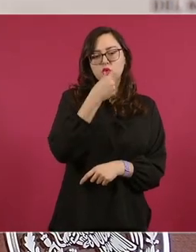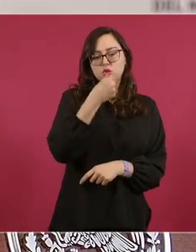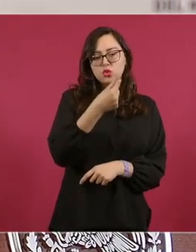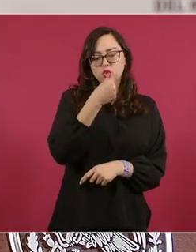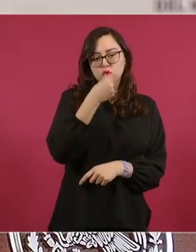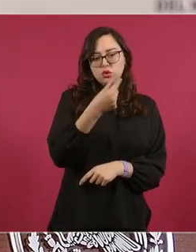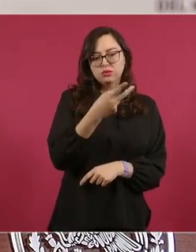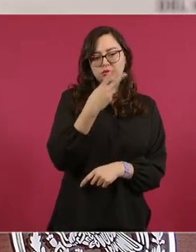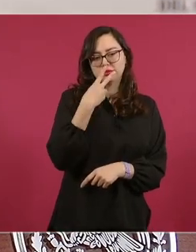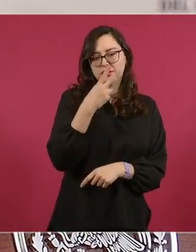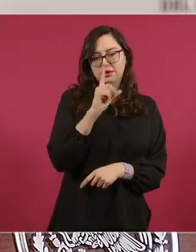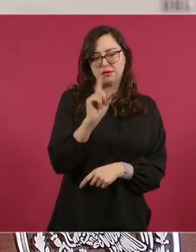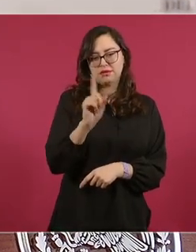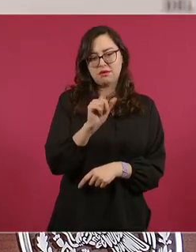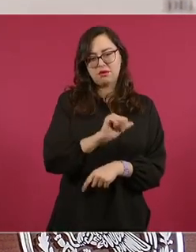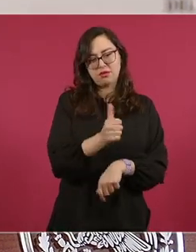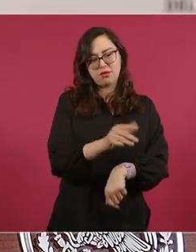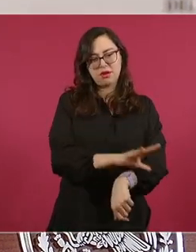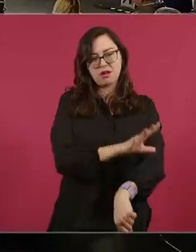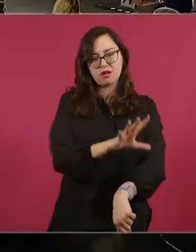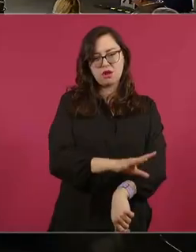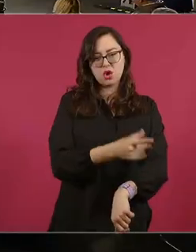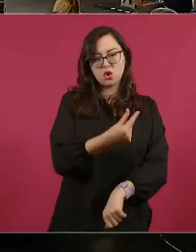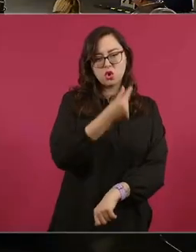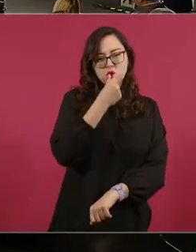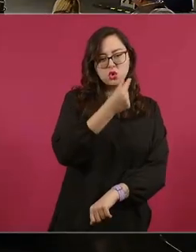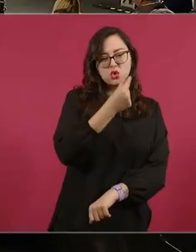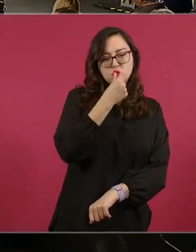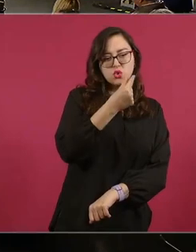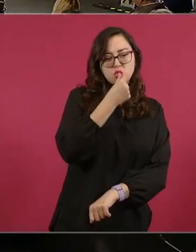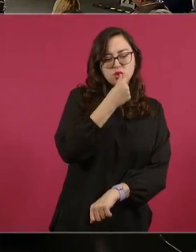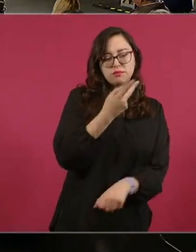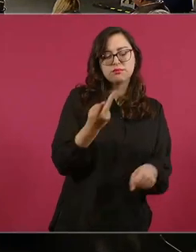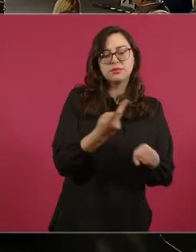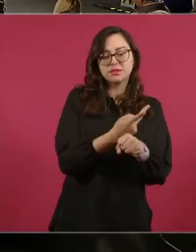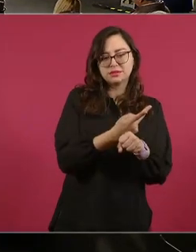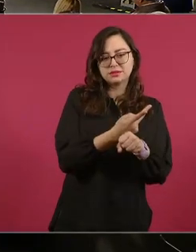ya hay más información sobre el daño del cigarro,